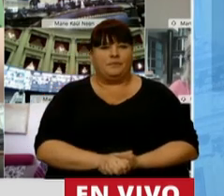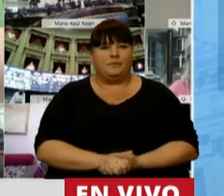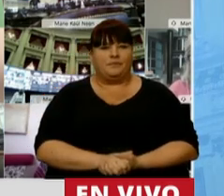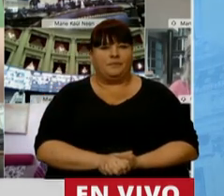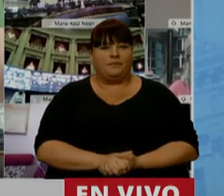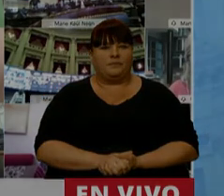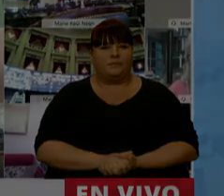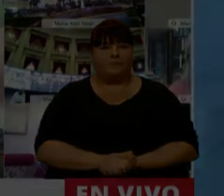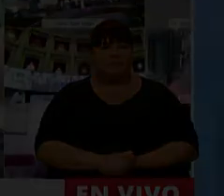Gracias, diputada.